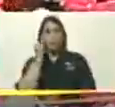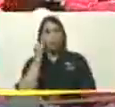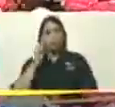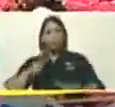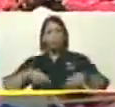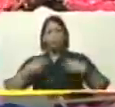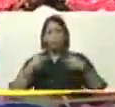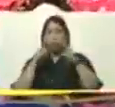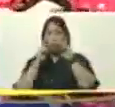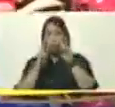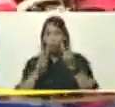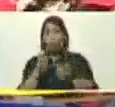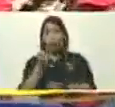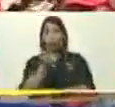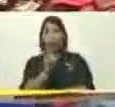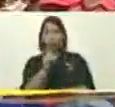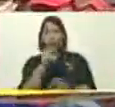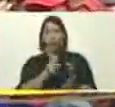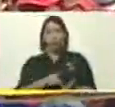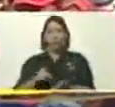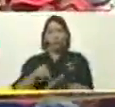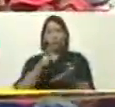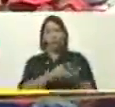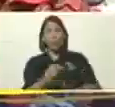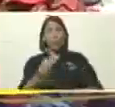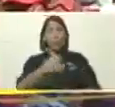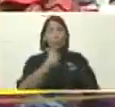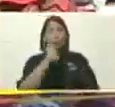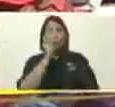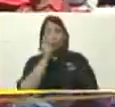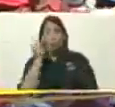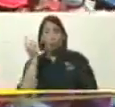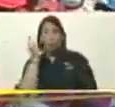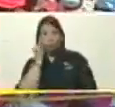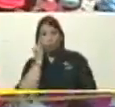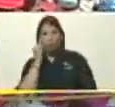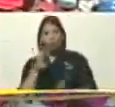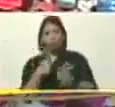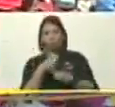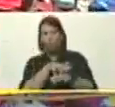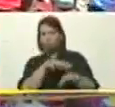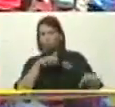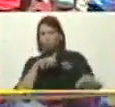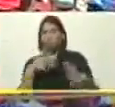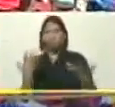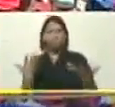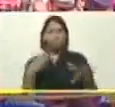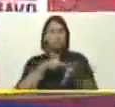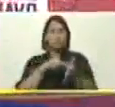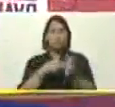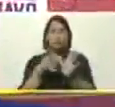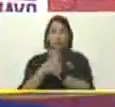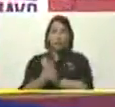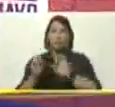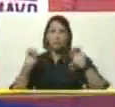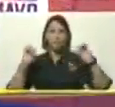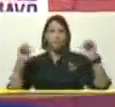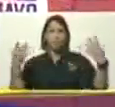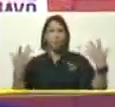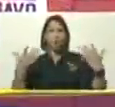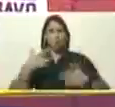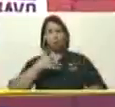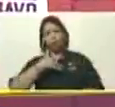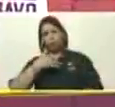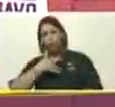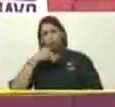de esto es que participaron más hombres que mujeres. Y eso quiere decir que estamos logrando esa gran sensibilización